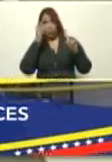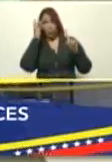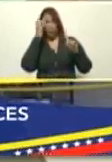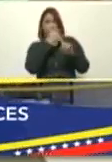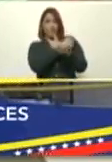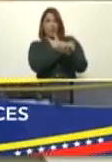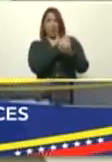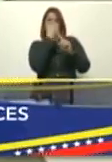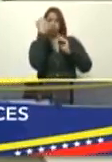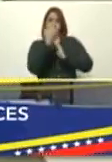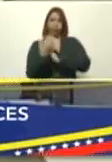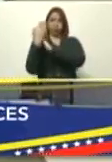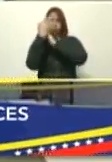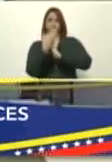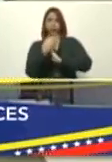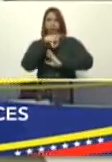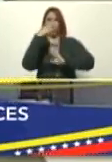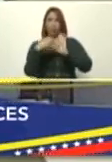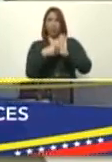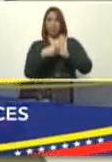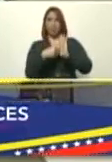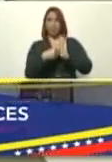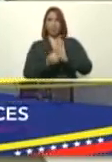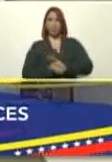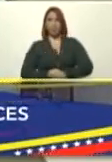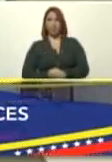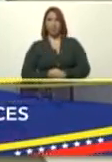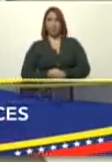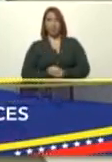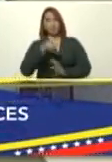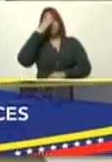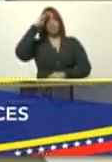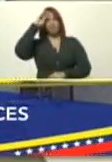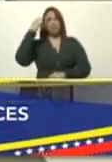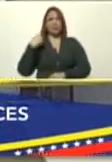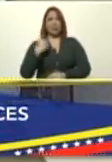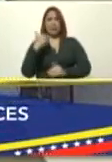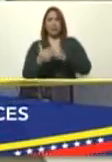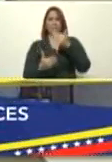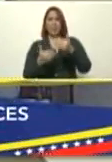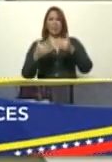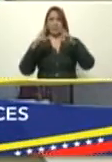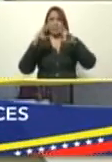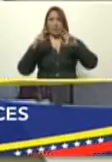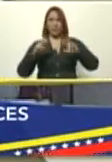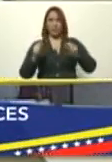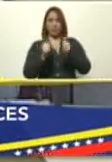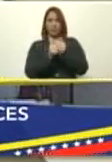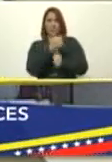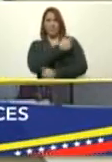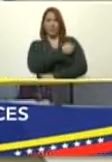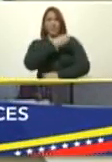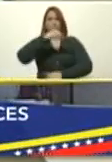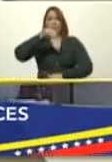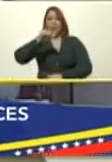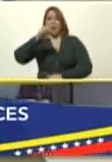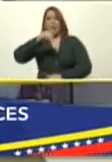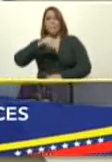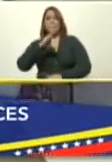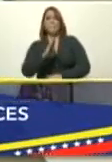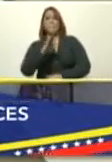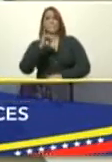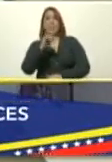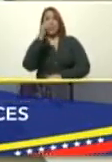vacuna de inmunidad total. Los cubanos tienen un avance en esa investigación con la vacuna Mambisa, que pudiera